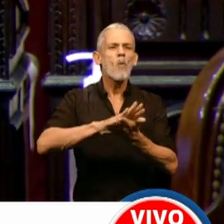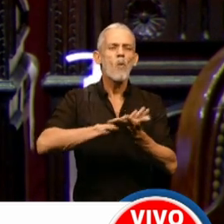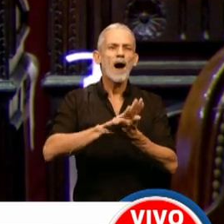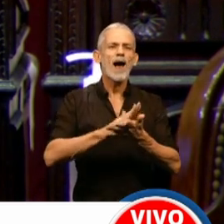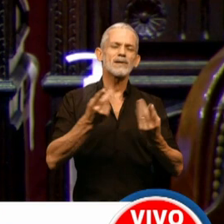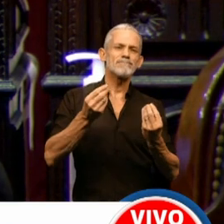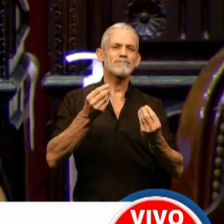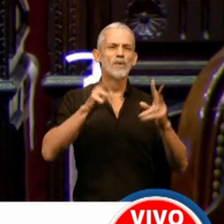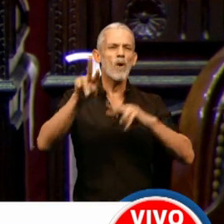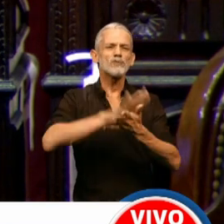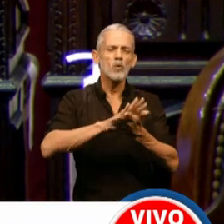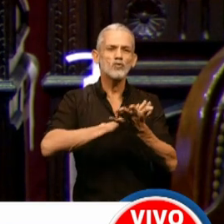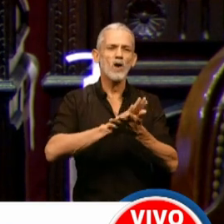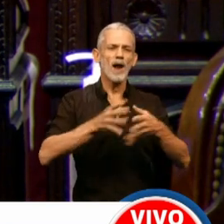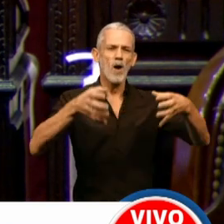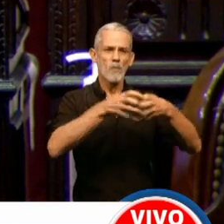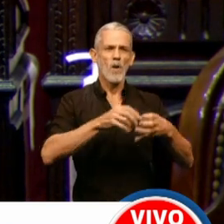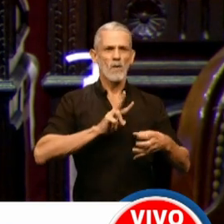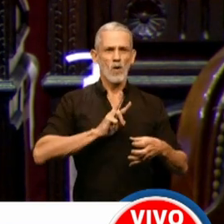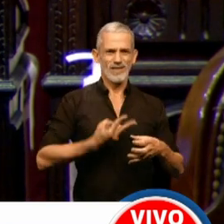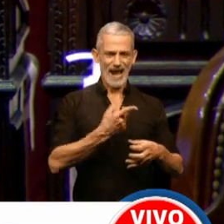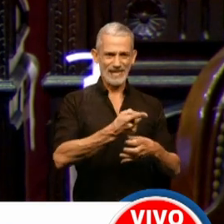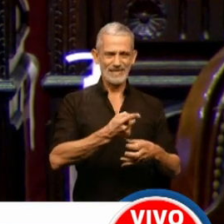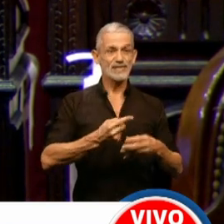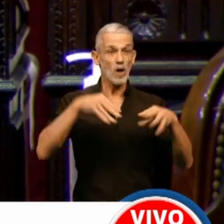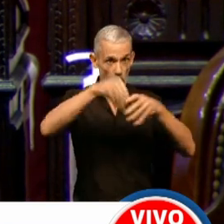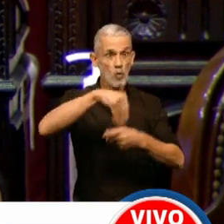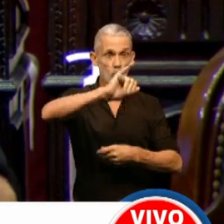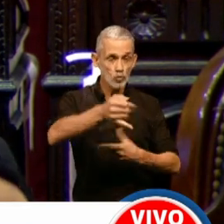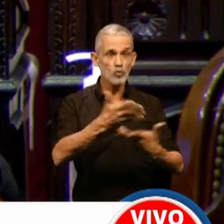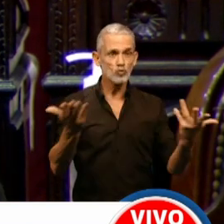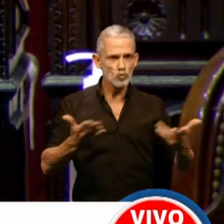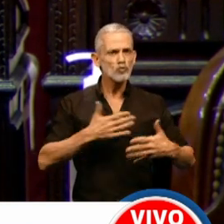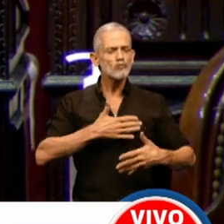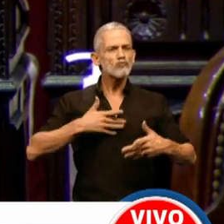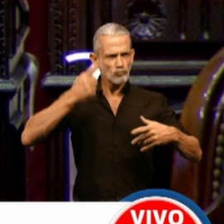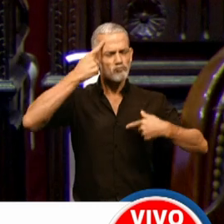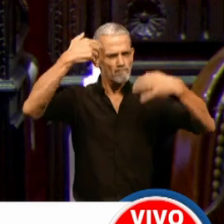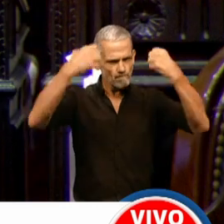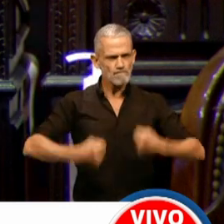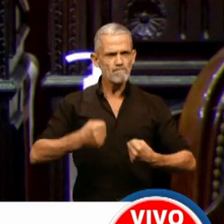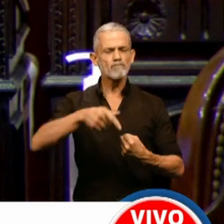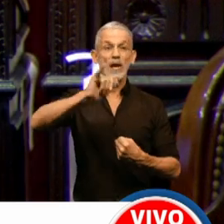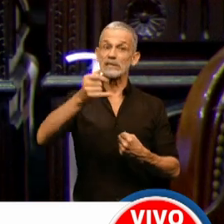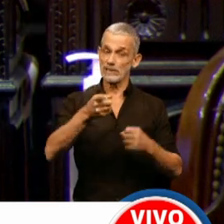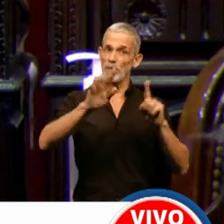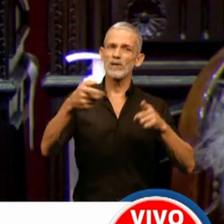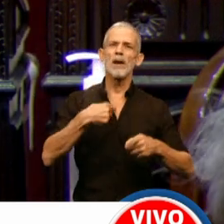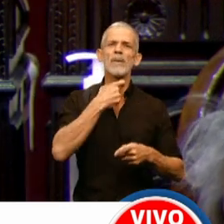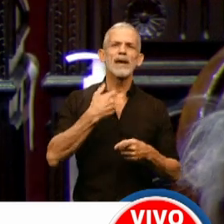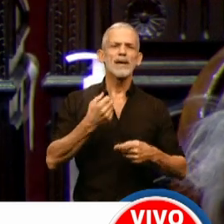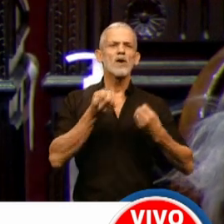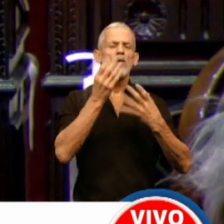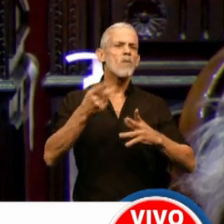trans acompaño esta iniciativa desde lo más profundo de mis convicciones pero también quiero expresar